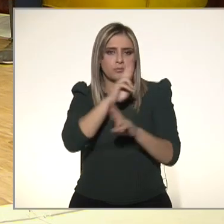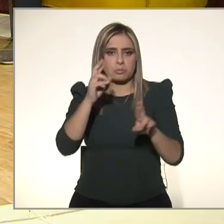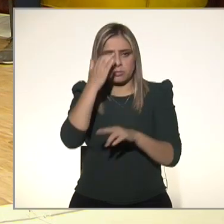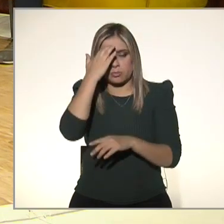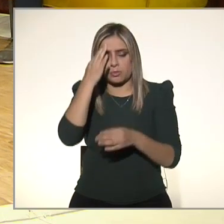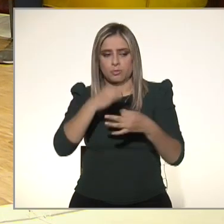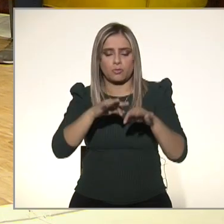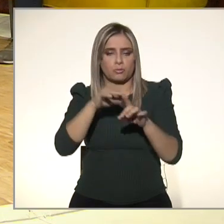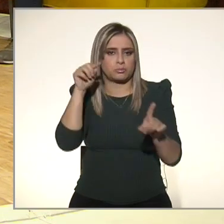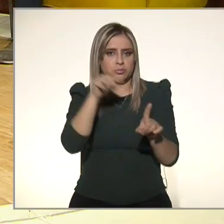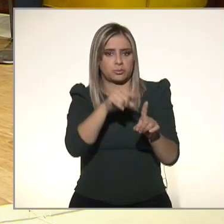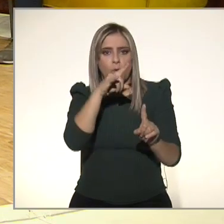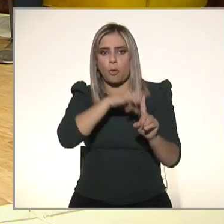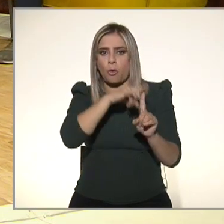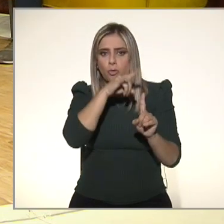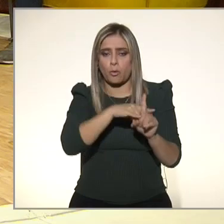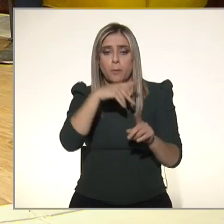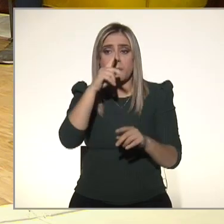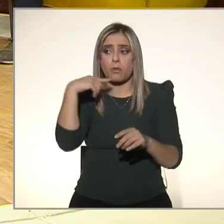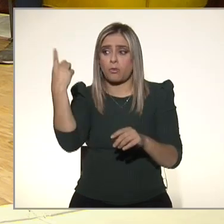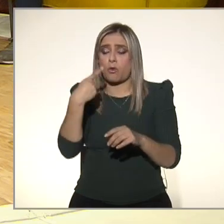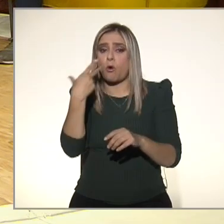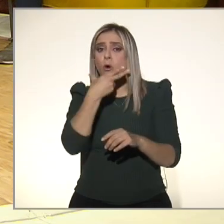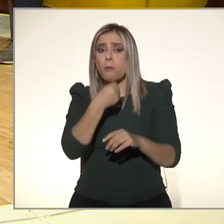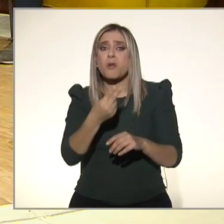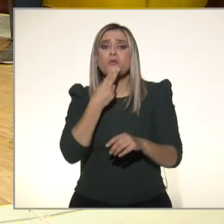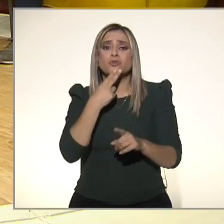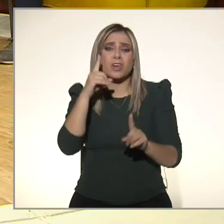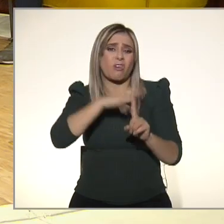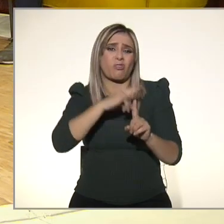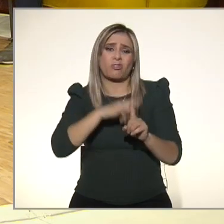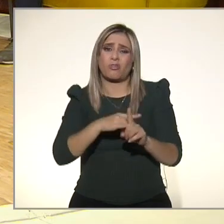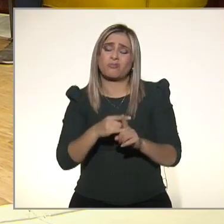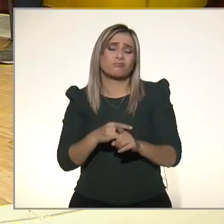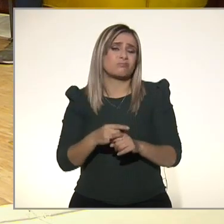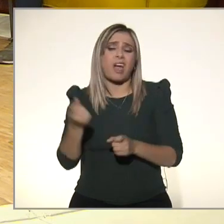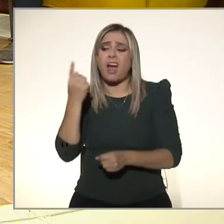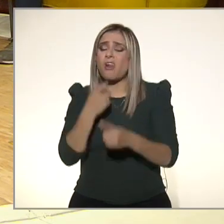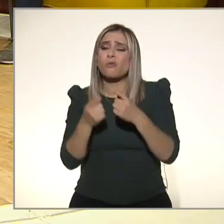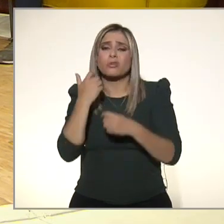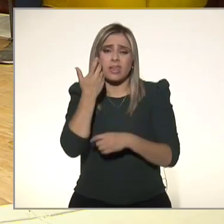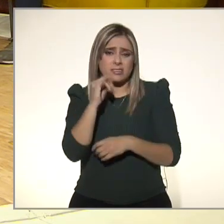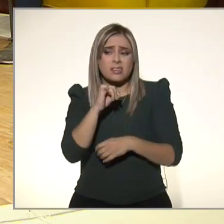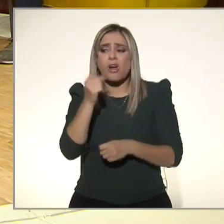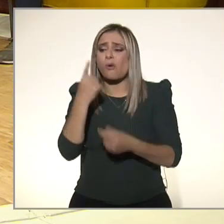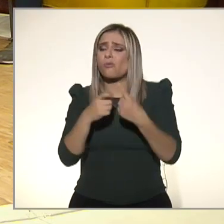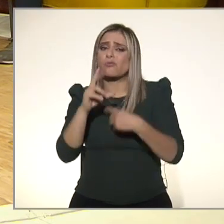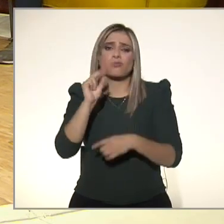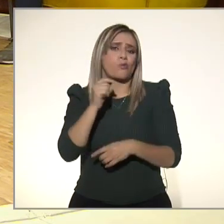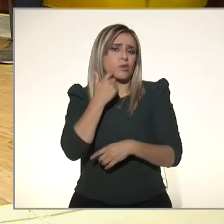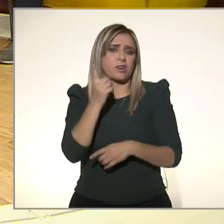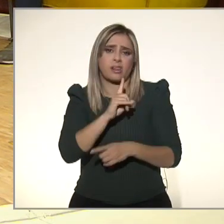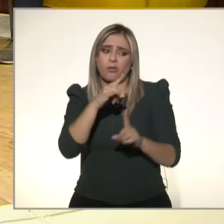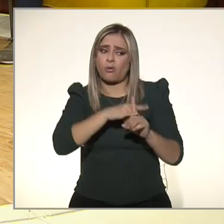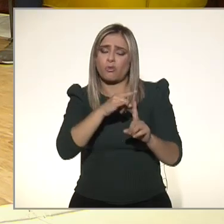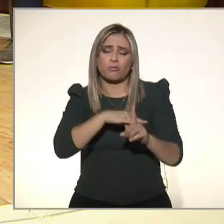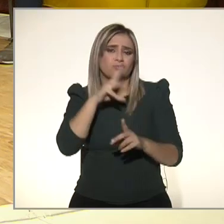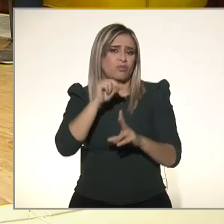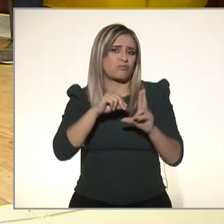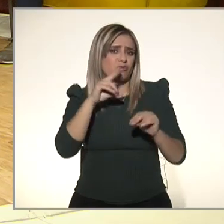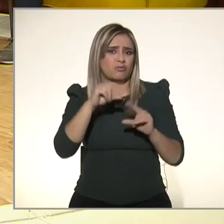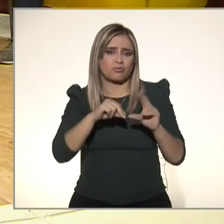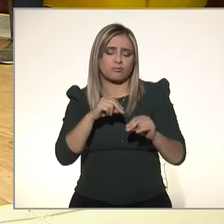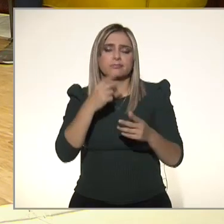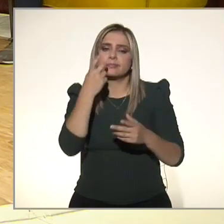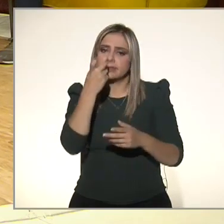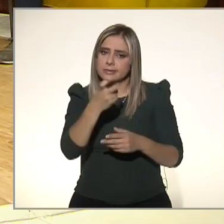hay que decirlo, no todos los hombres quieren usar condón, y eso es una realidad. Hay que educar, hay que informar, hay que darle esta herramienta a